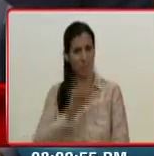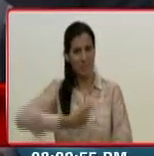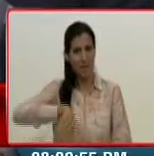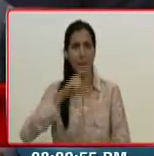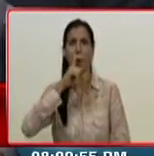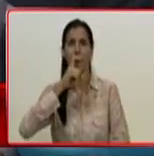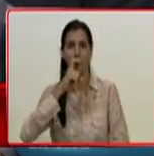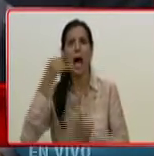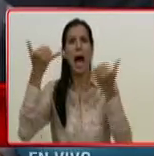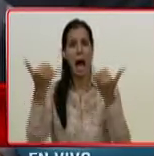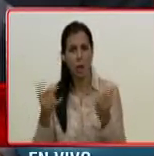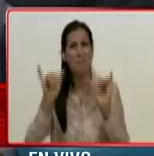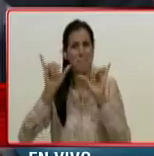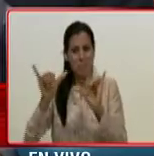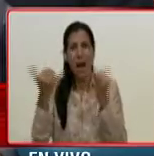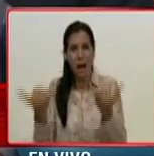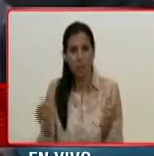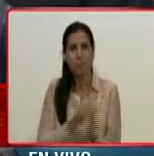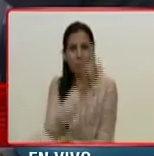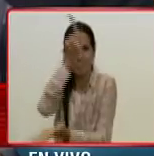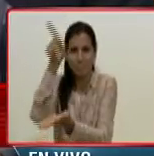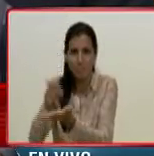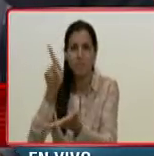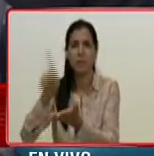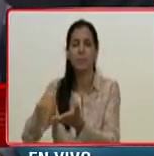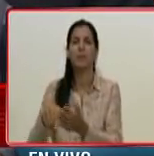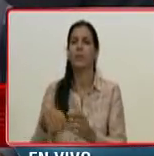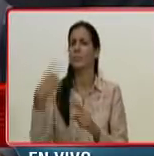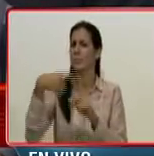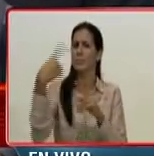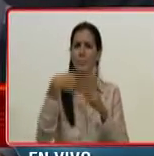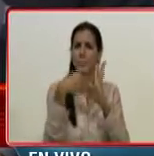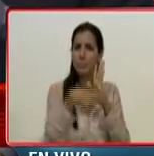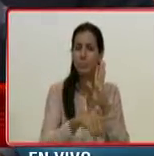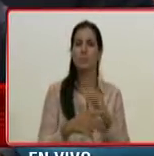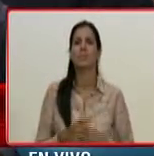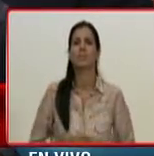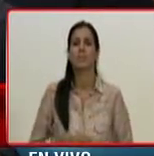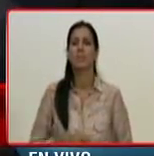encuentra a esta hora en el lugar, sino también por los combatientes de esta gesta